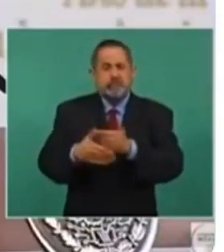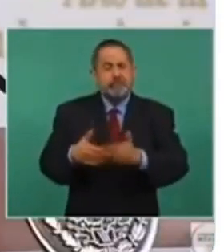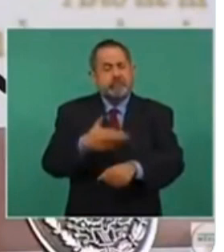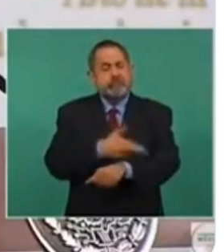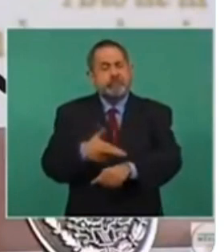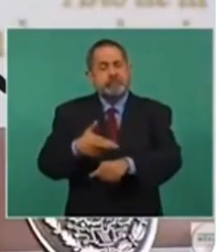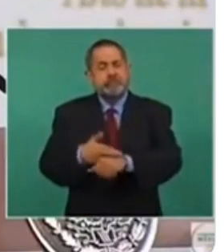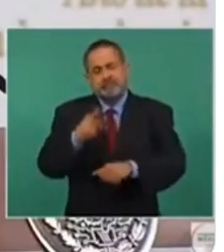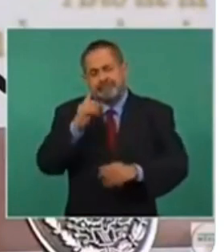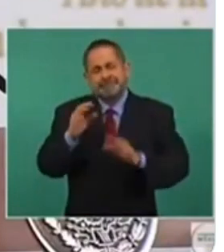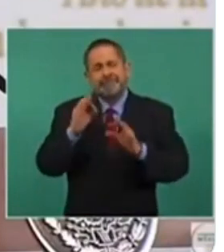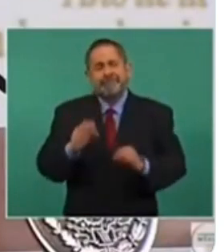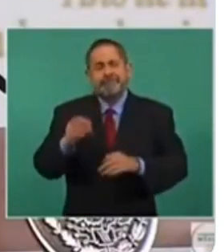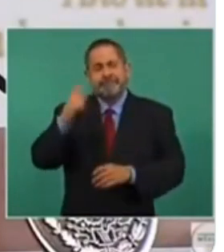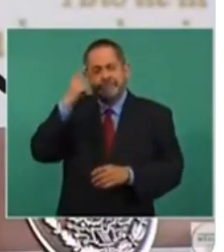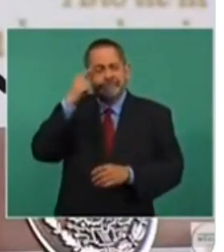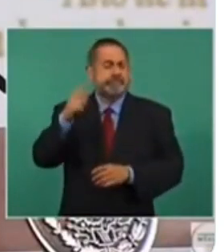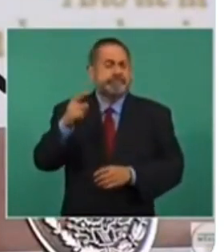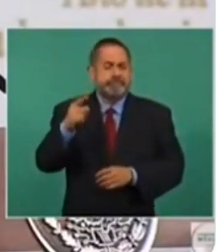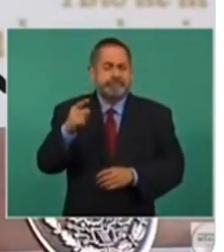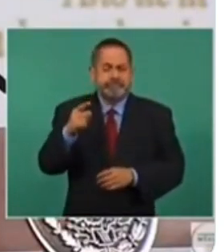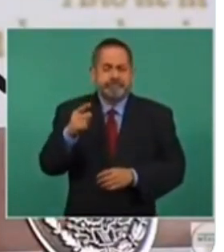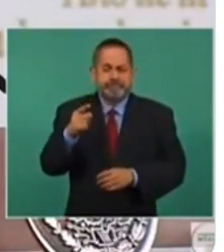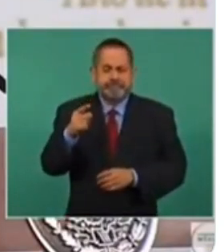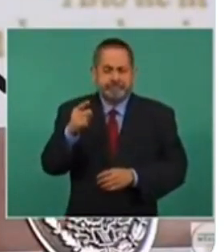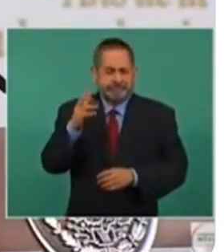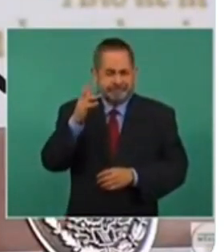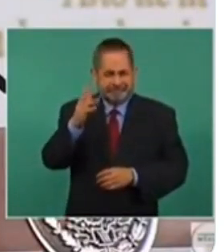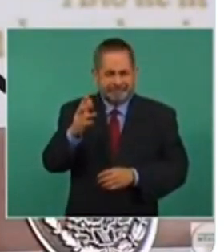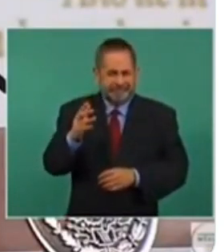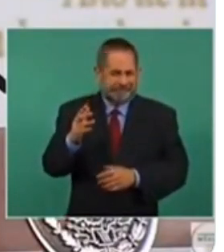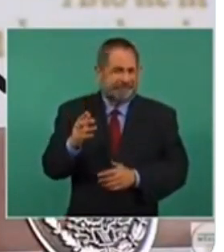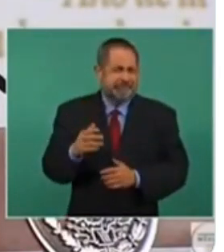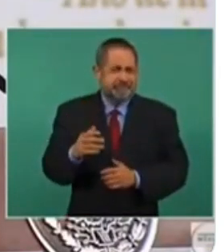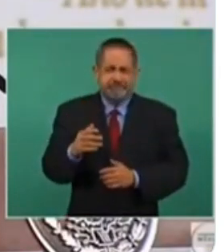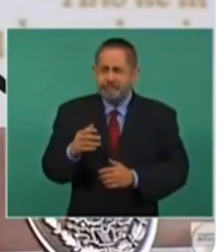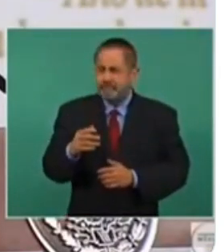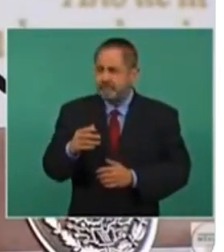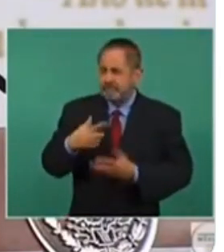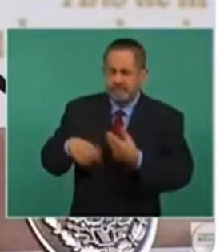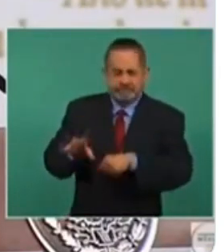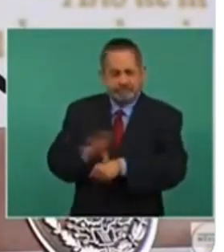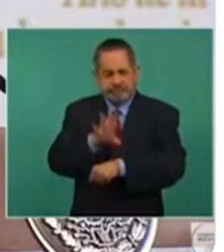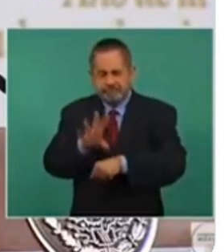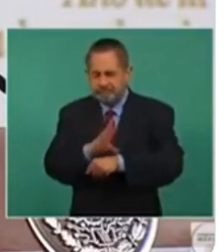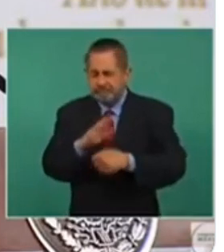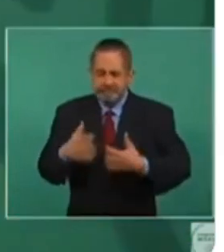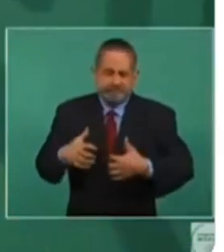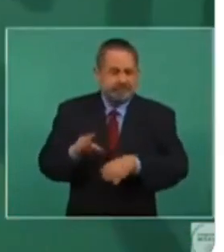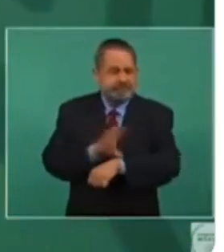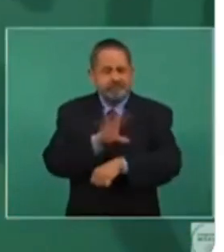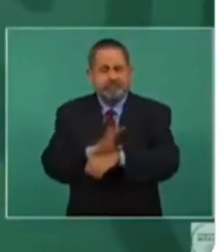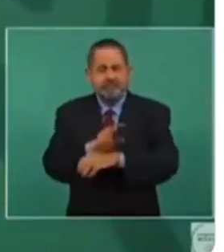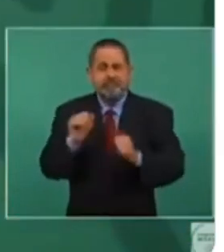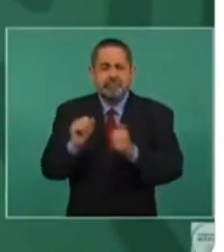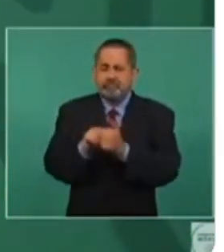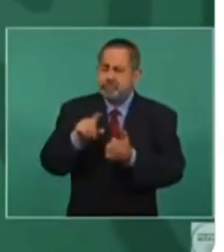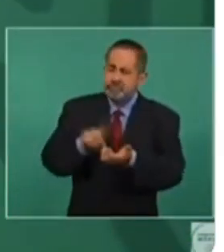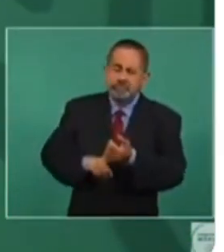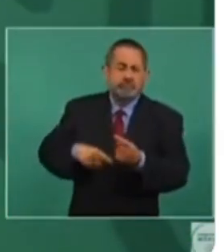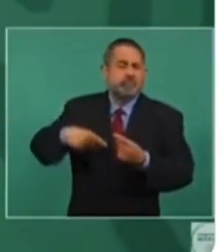energética para producir energía con